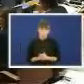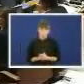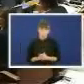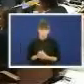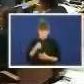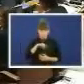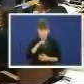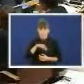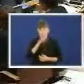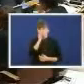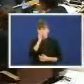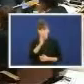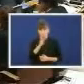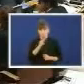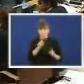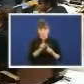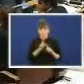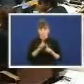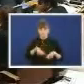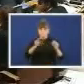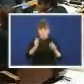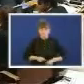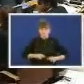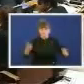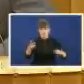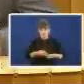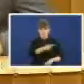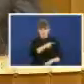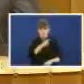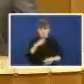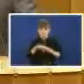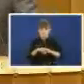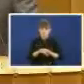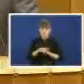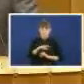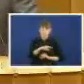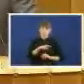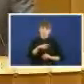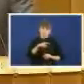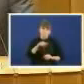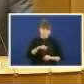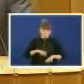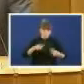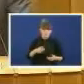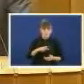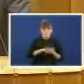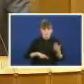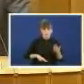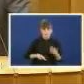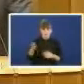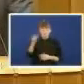prometimos rematar co despilfarro dos recursos naturais de Galiza impedindo esa casta de colonialismo